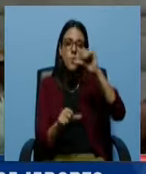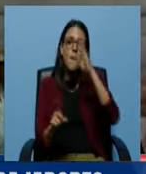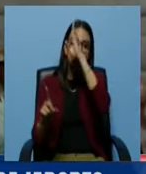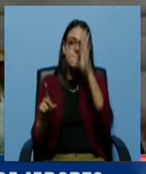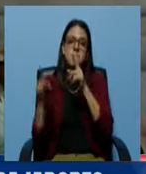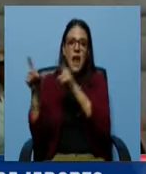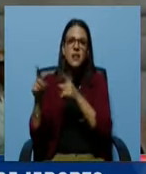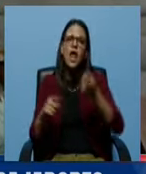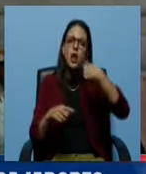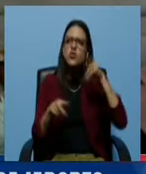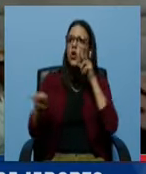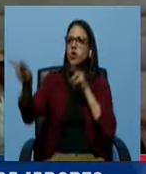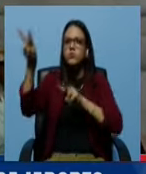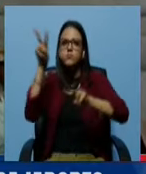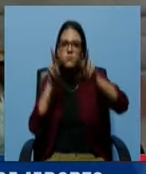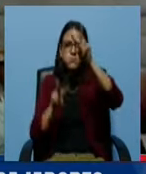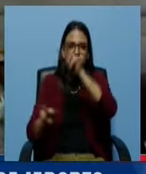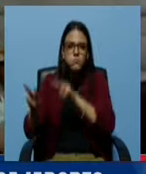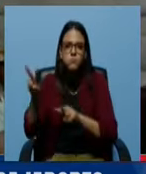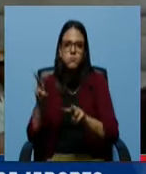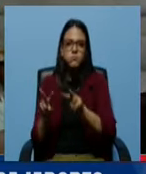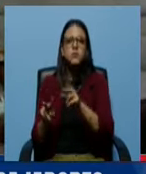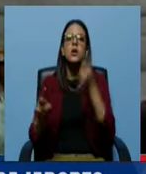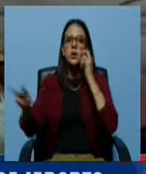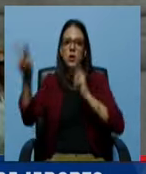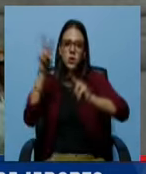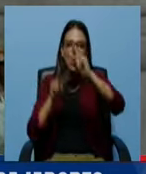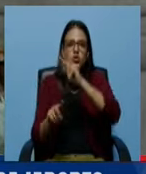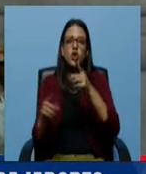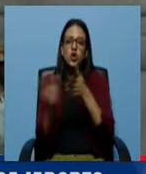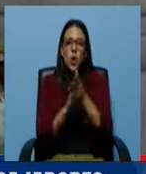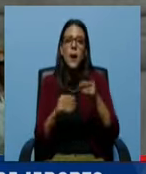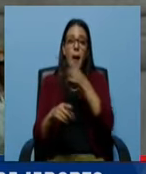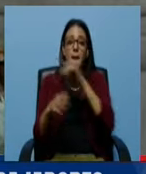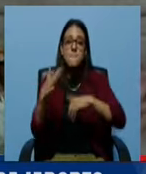somos admiradores del proyecto del Movimiento Sin Tierra,